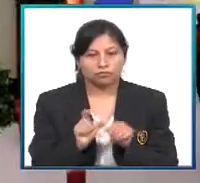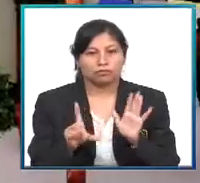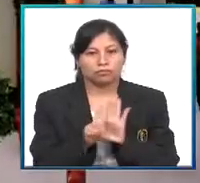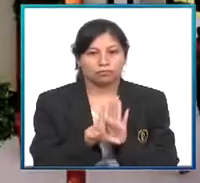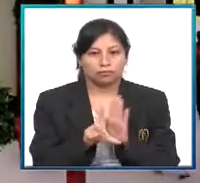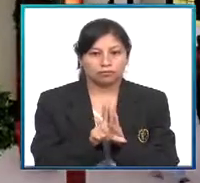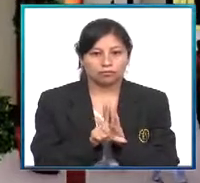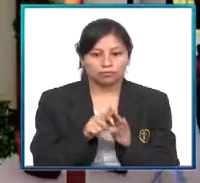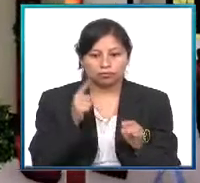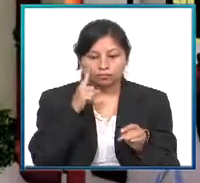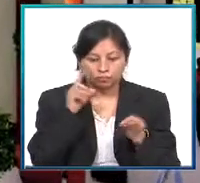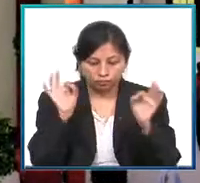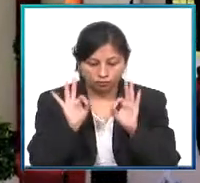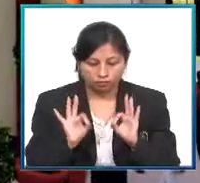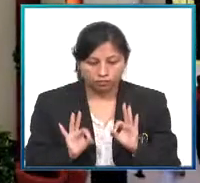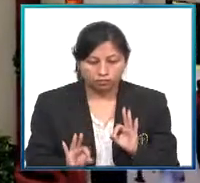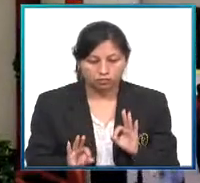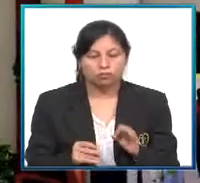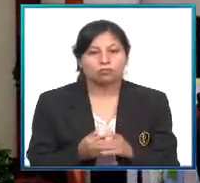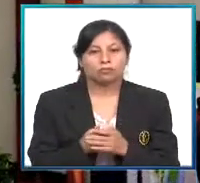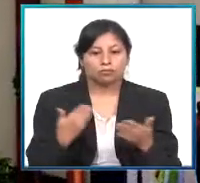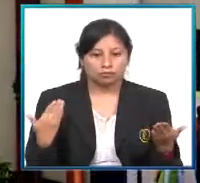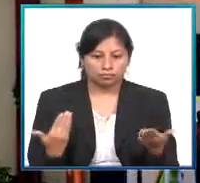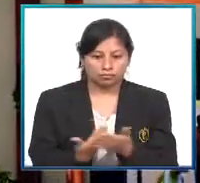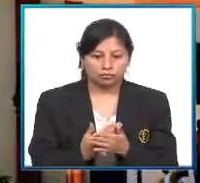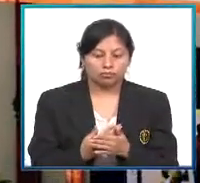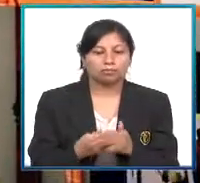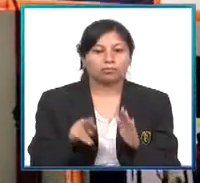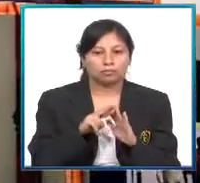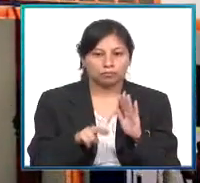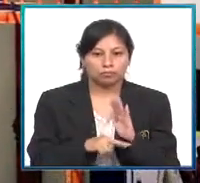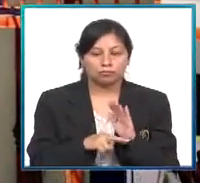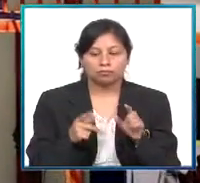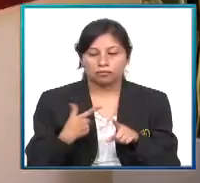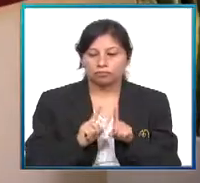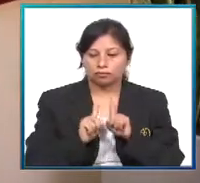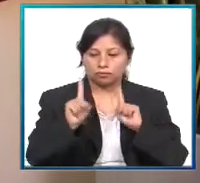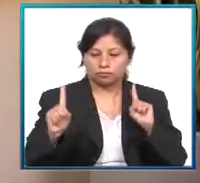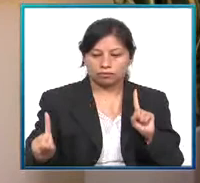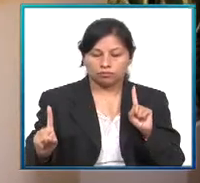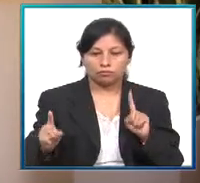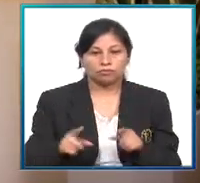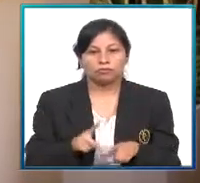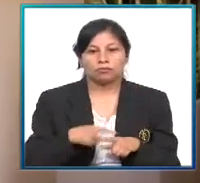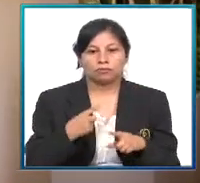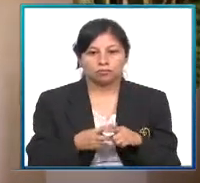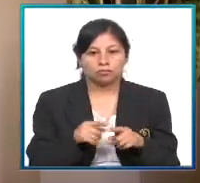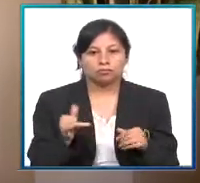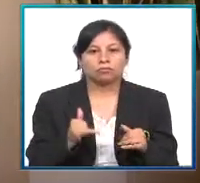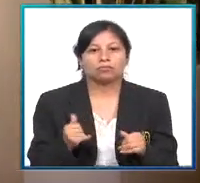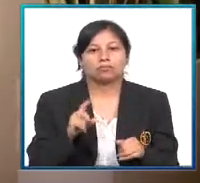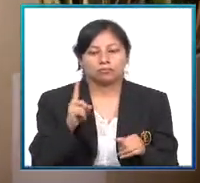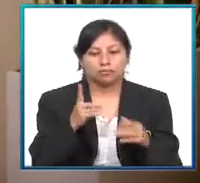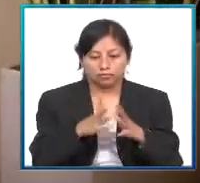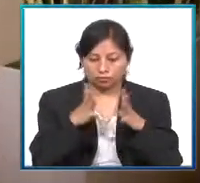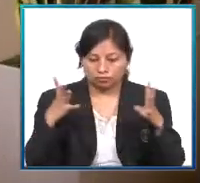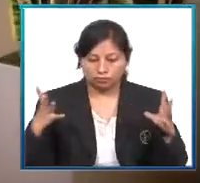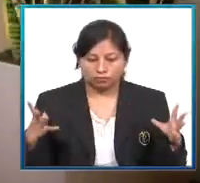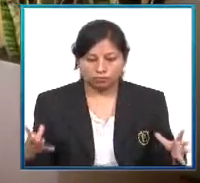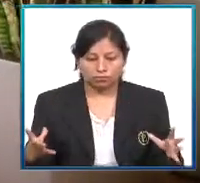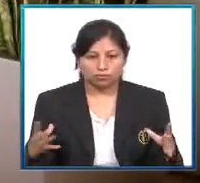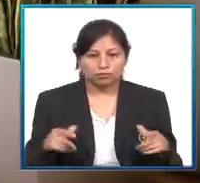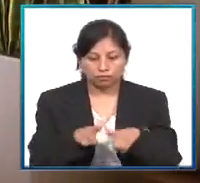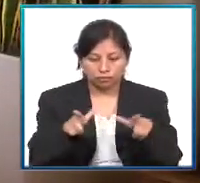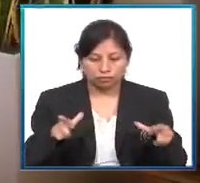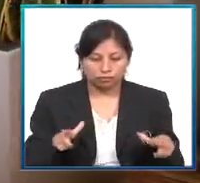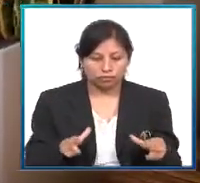legislativo con un diseño que se acopla a las nuevas normas de distanciamiento social. Contempla a su vez la implementación de elevadores